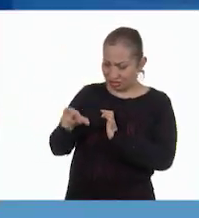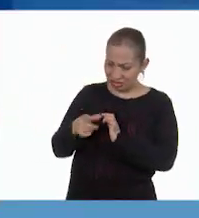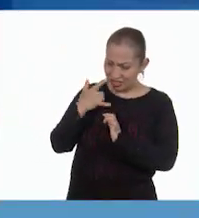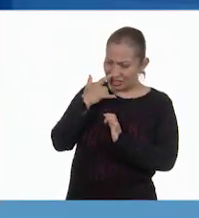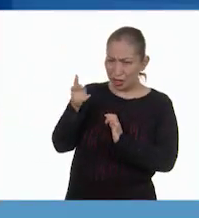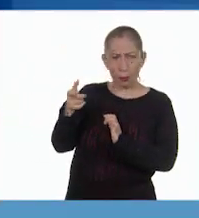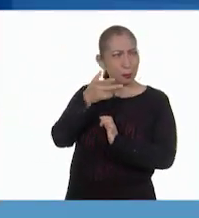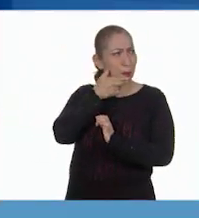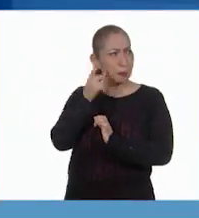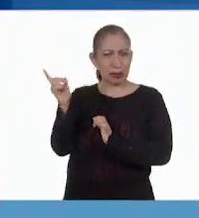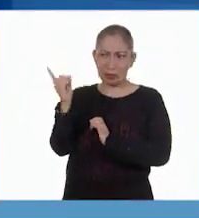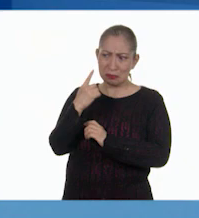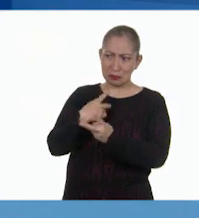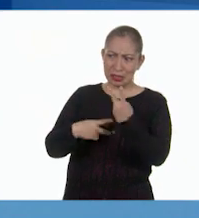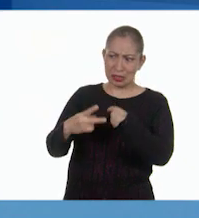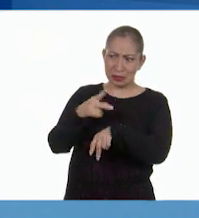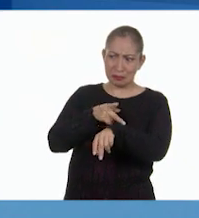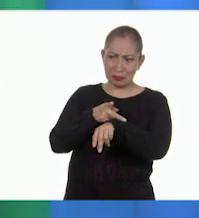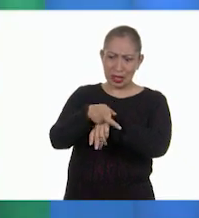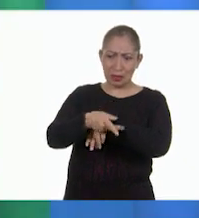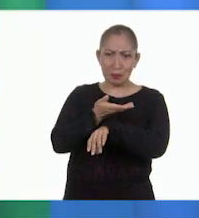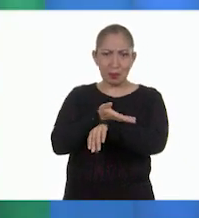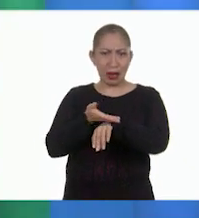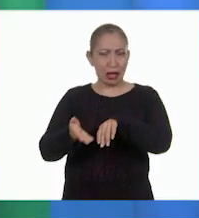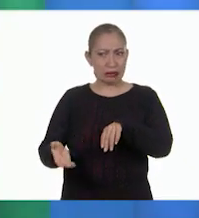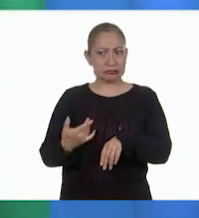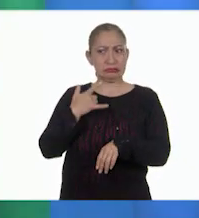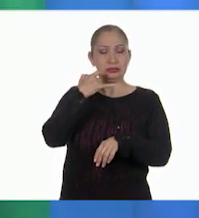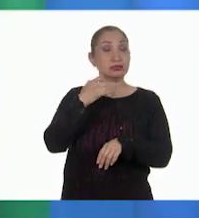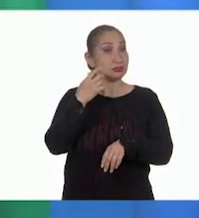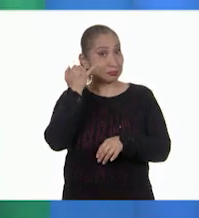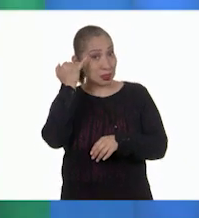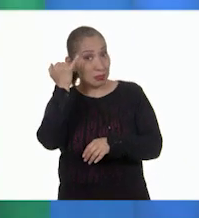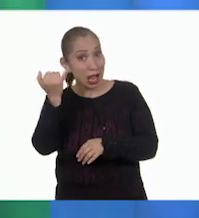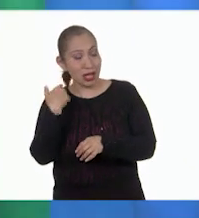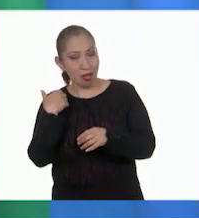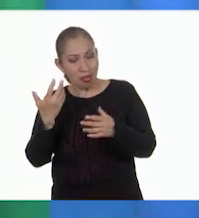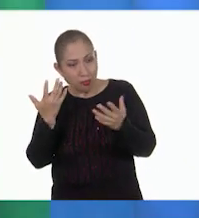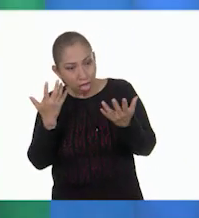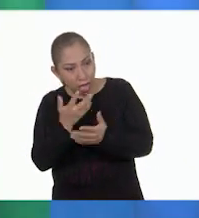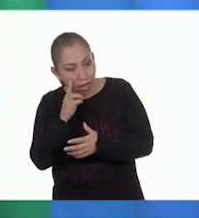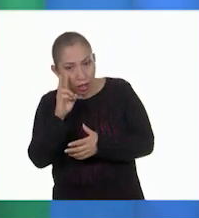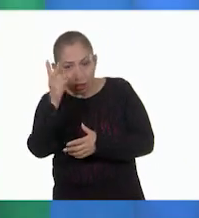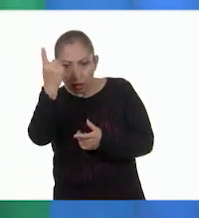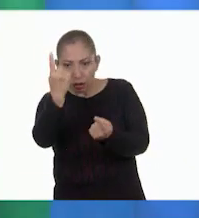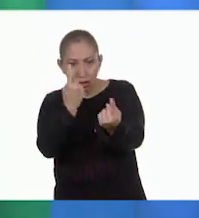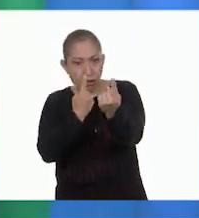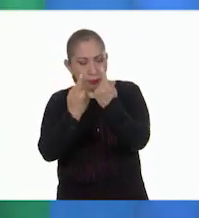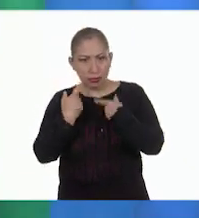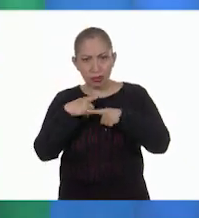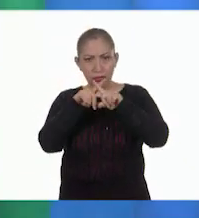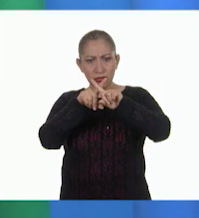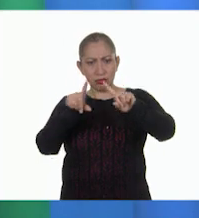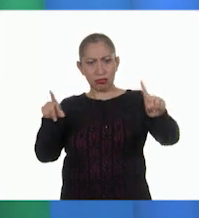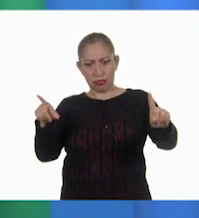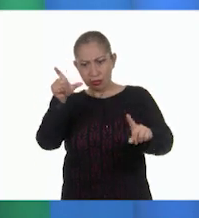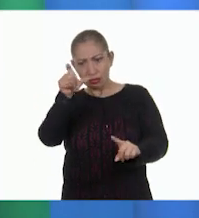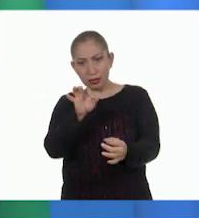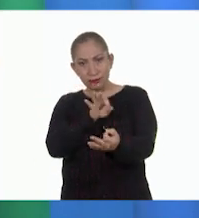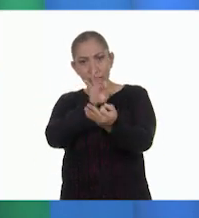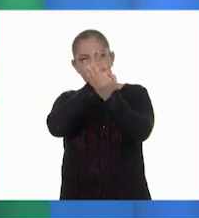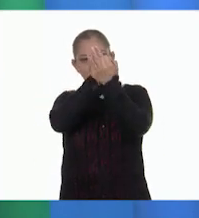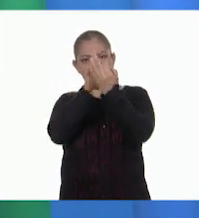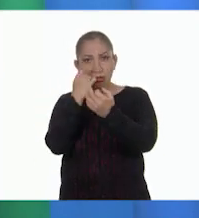a esos hombres de piel blanca. Me imagino que debió ser muy impresionante ver a personas tan diferentes de frente,